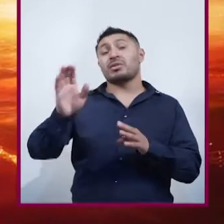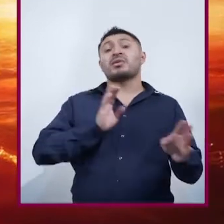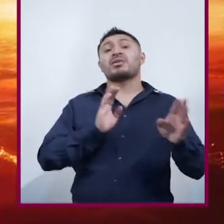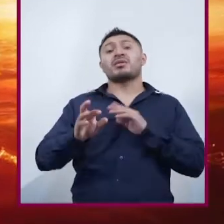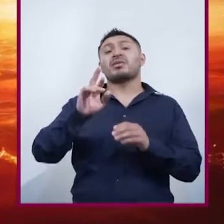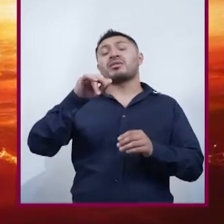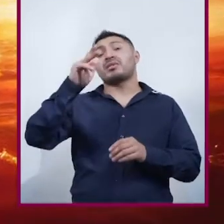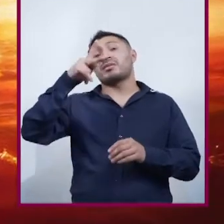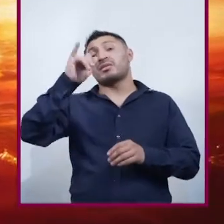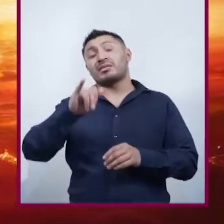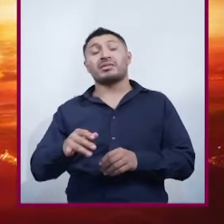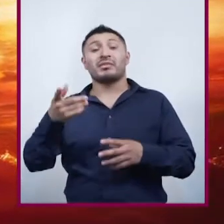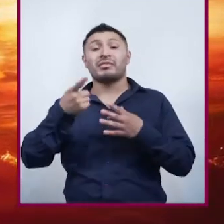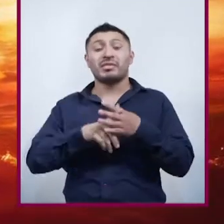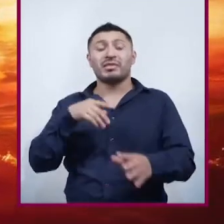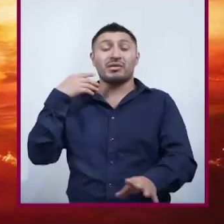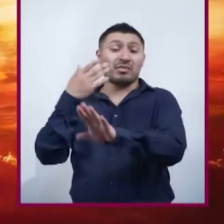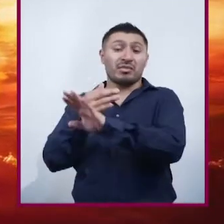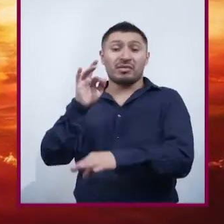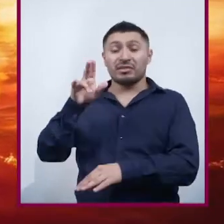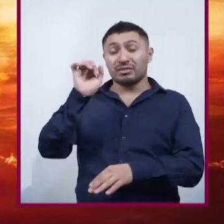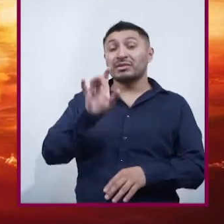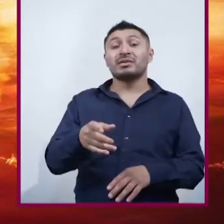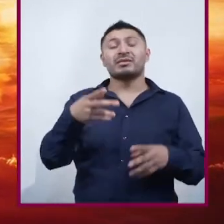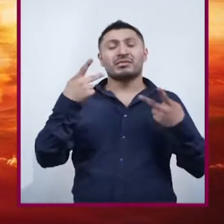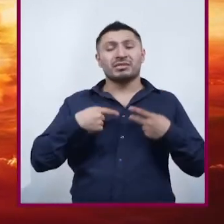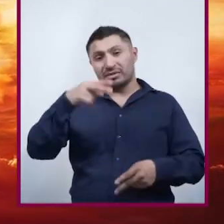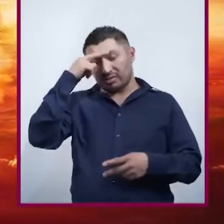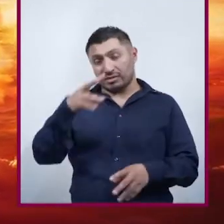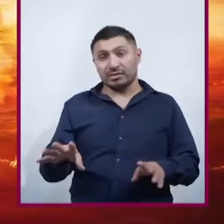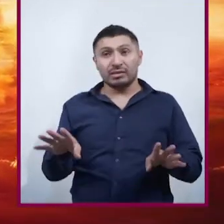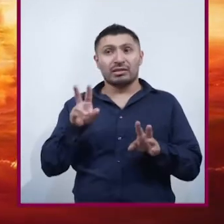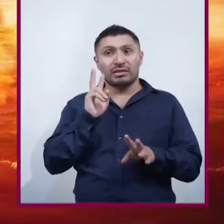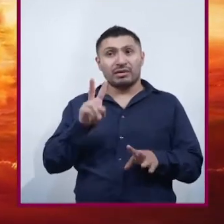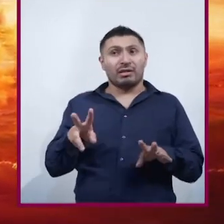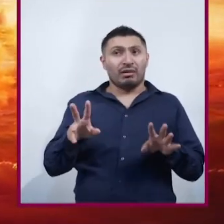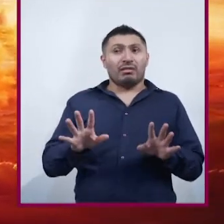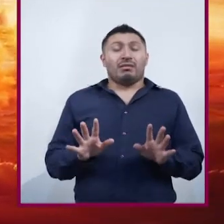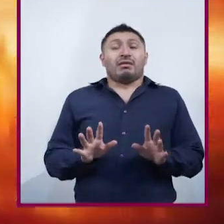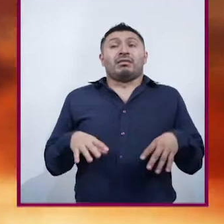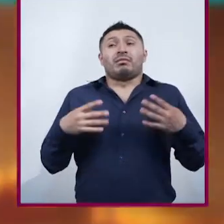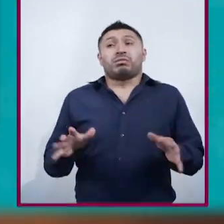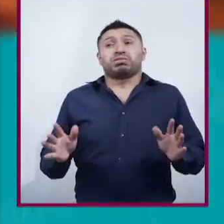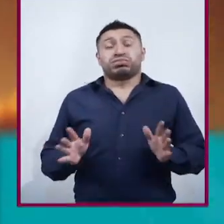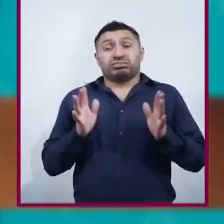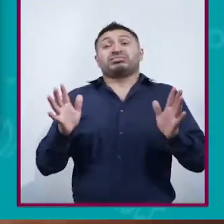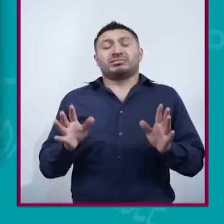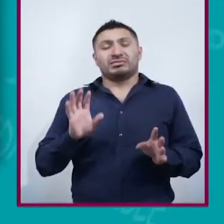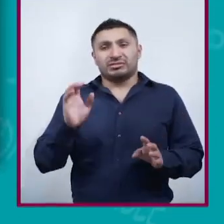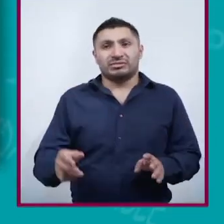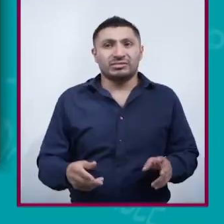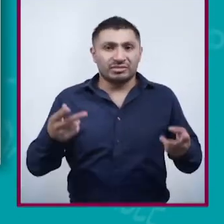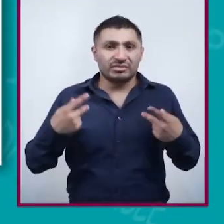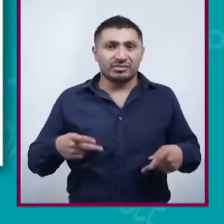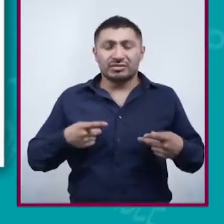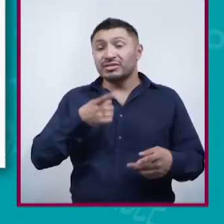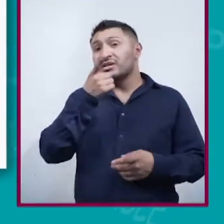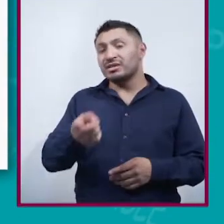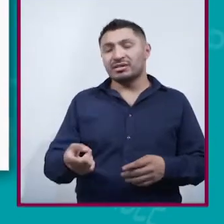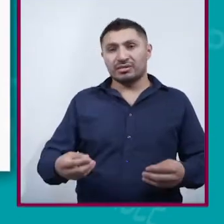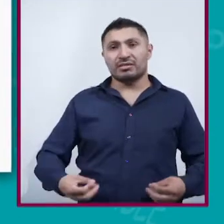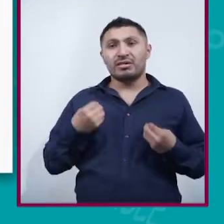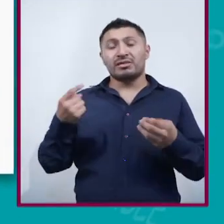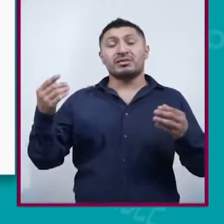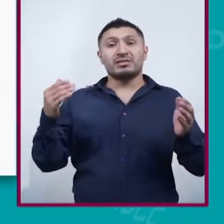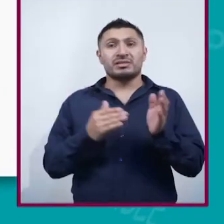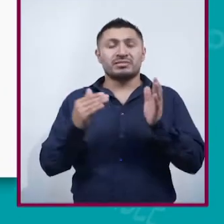ejército iraquí respondió atacando a Israel, los telespectadores mexicanos se quedaron helados cuando la corresponsal de noticias desde Israel dijo